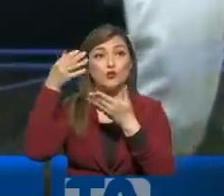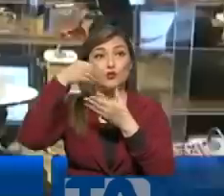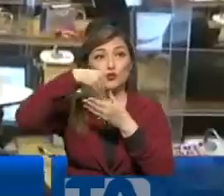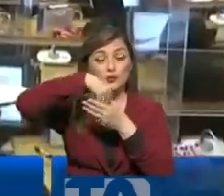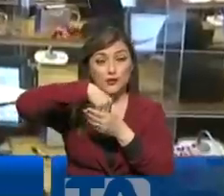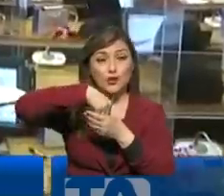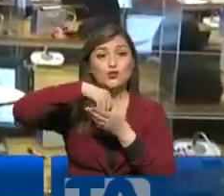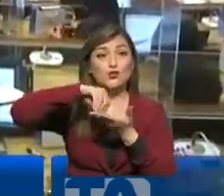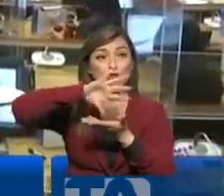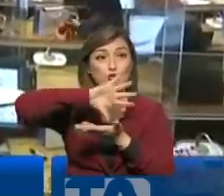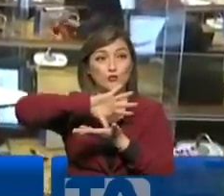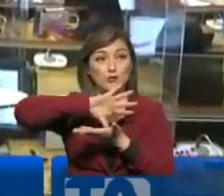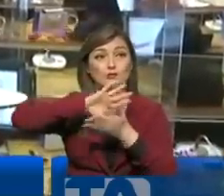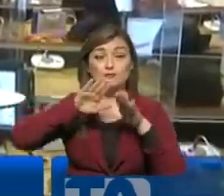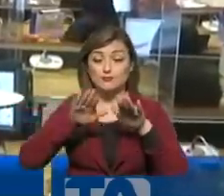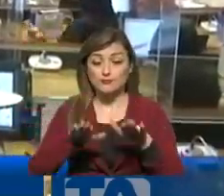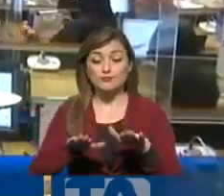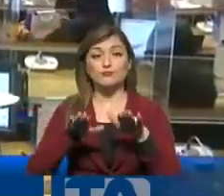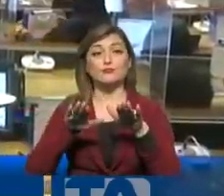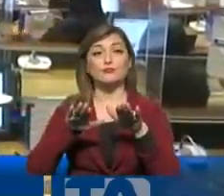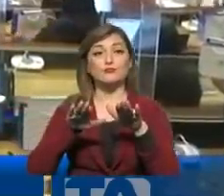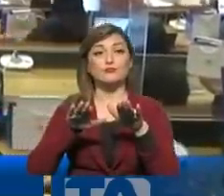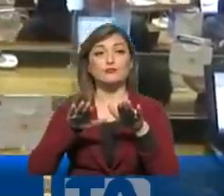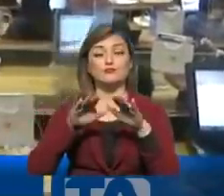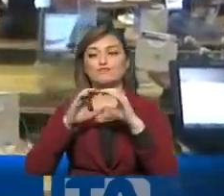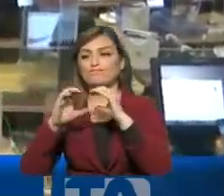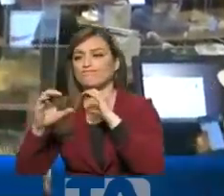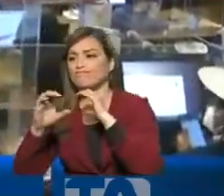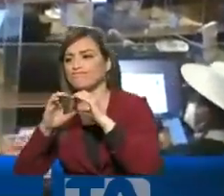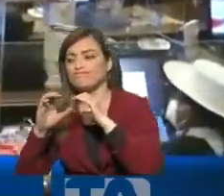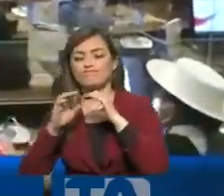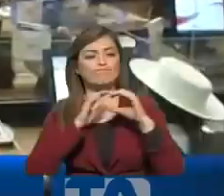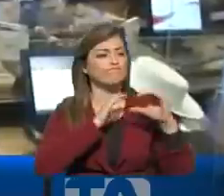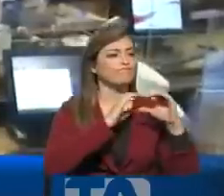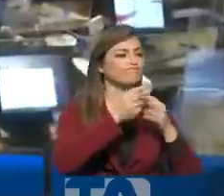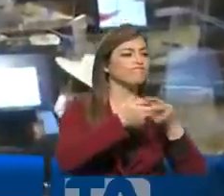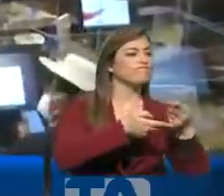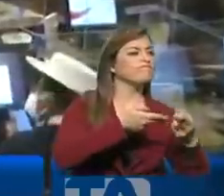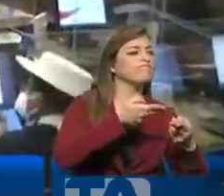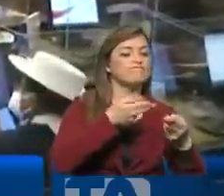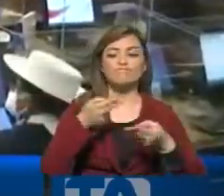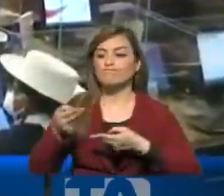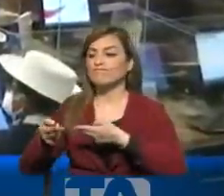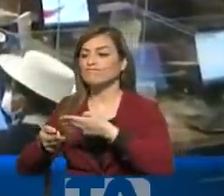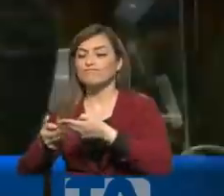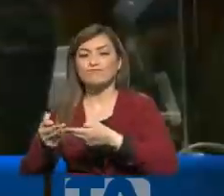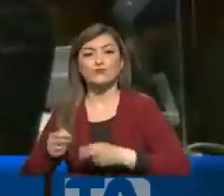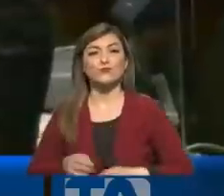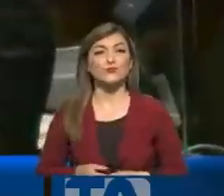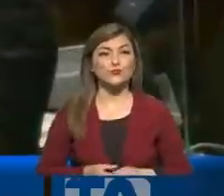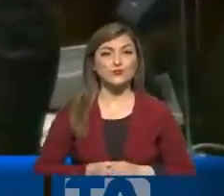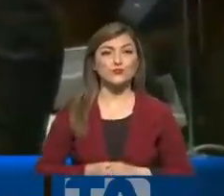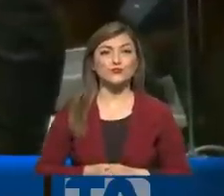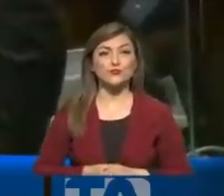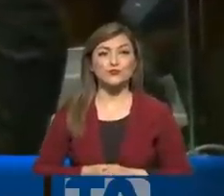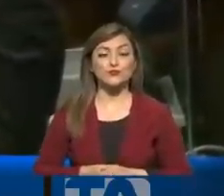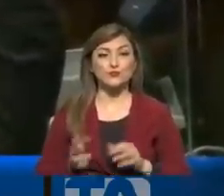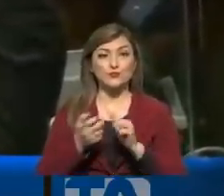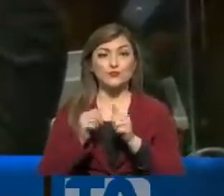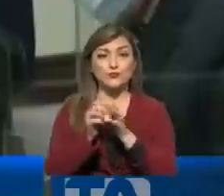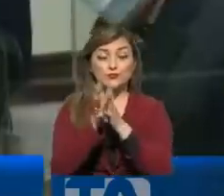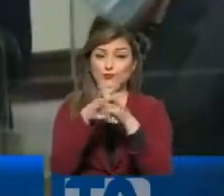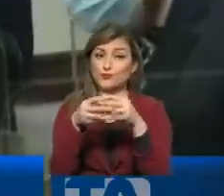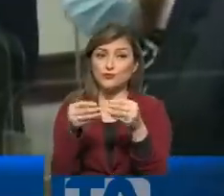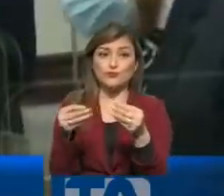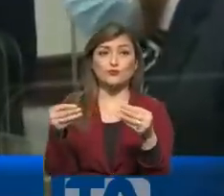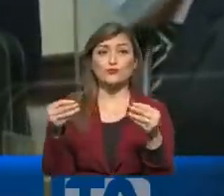del hemiciclo legislativo todavía conversando, llegando a una negociación, esperando tener una solución a